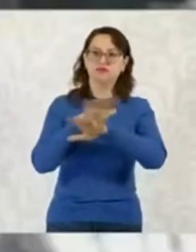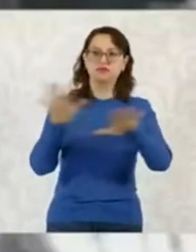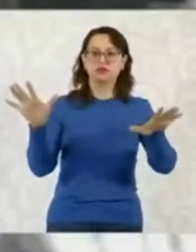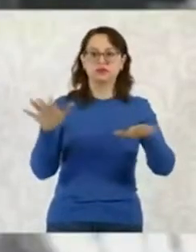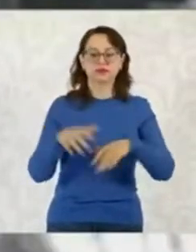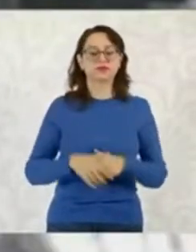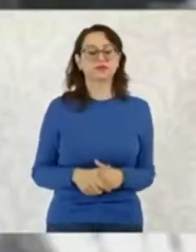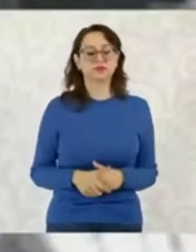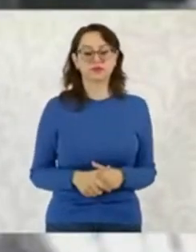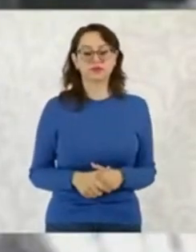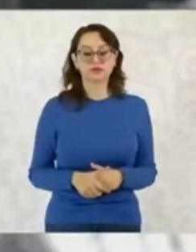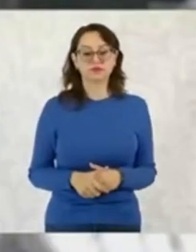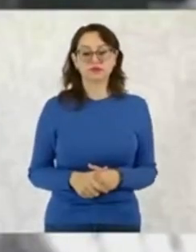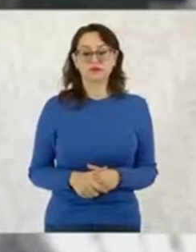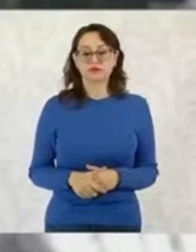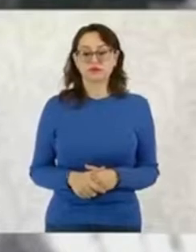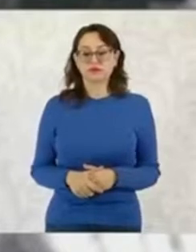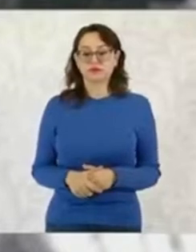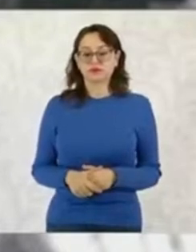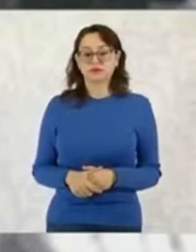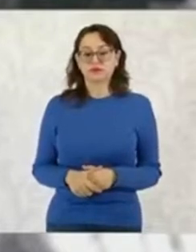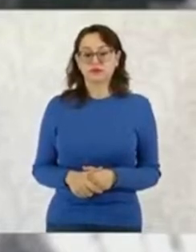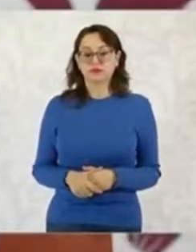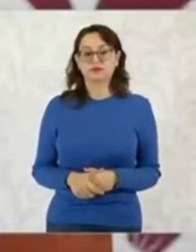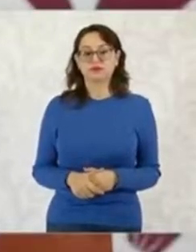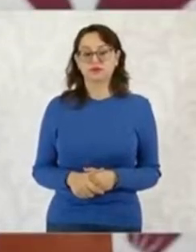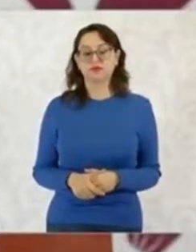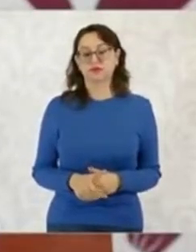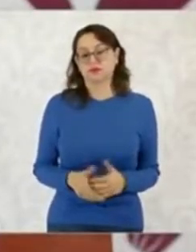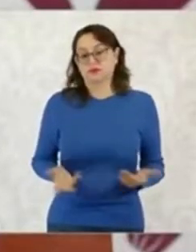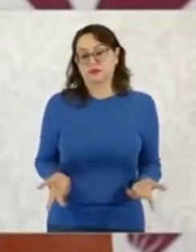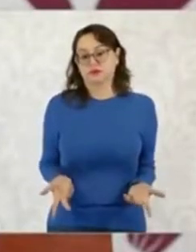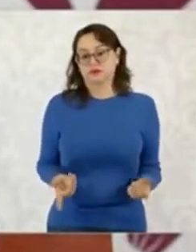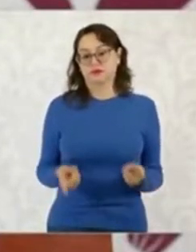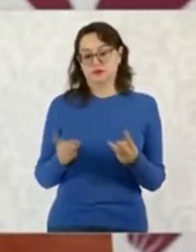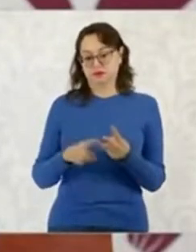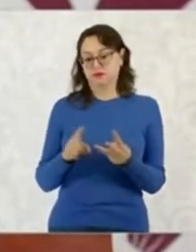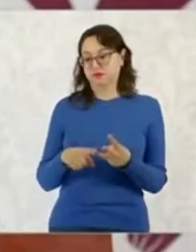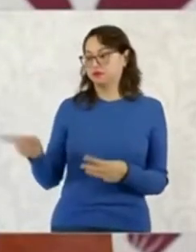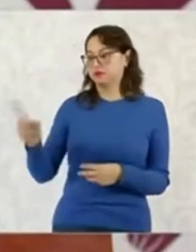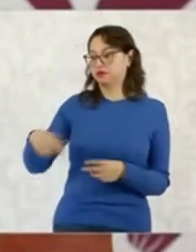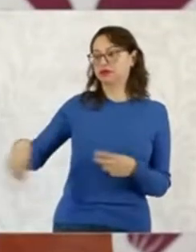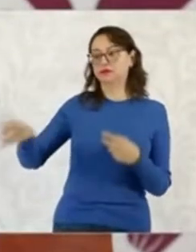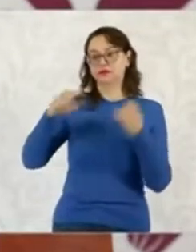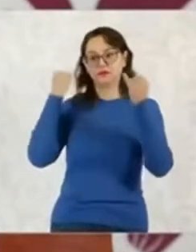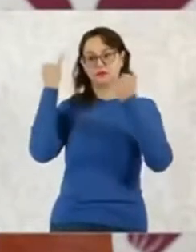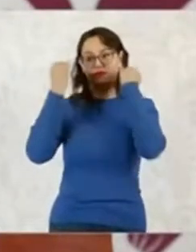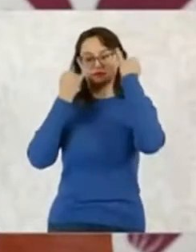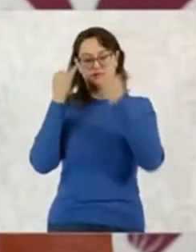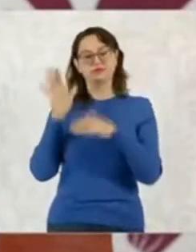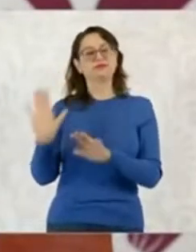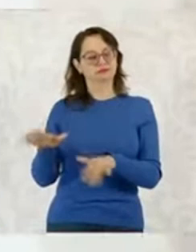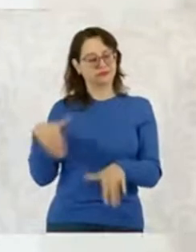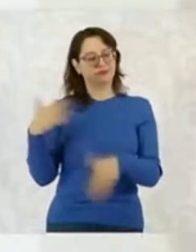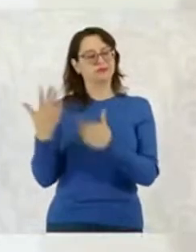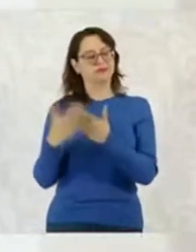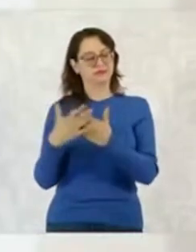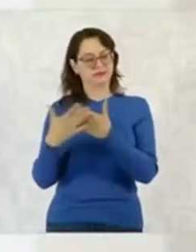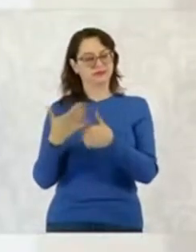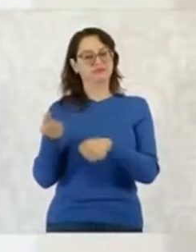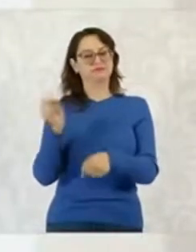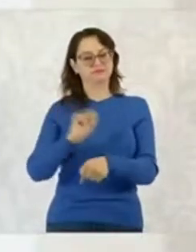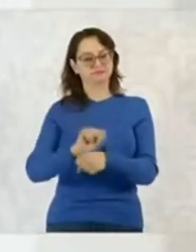Y después, ya esta historia que se ha ido construyendo, que ya la vamos a presentar la próxima